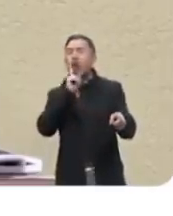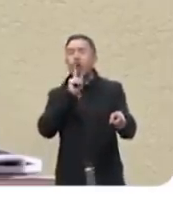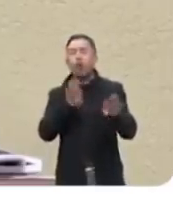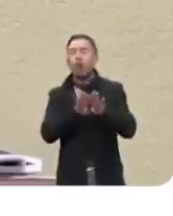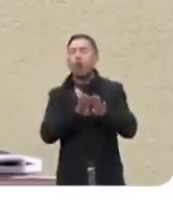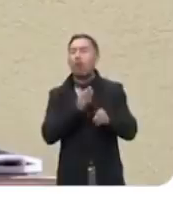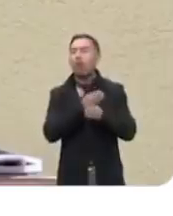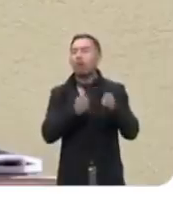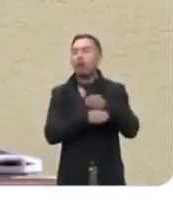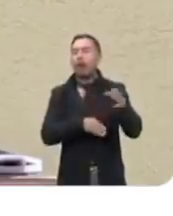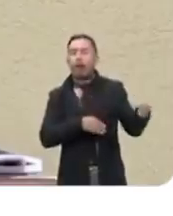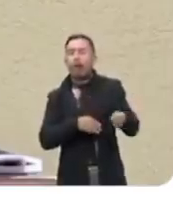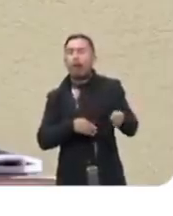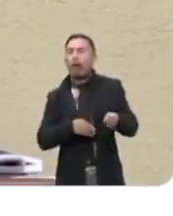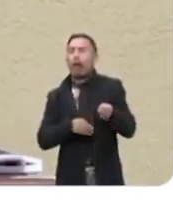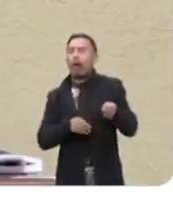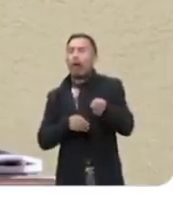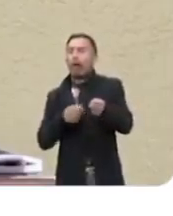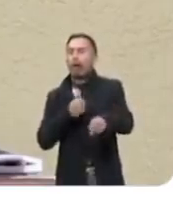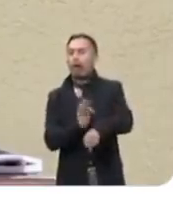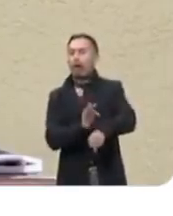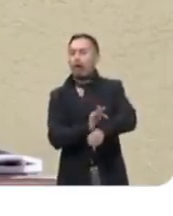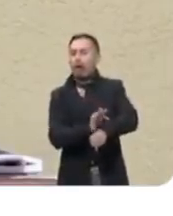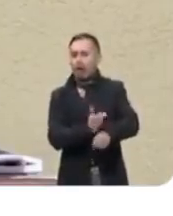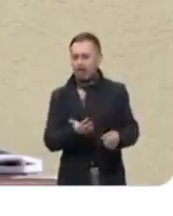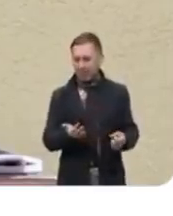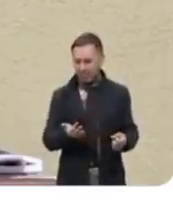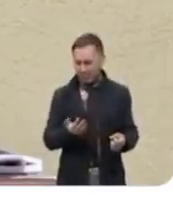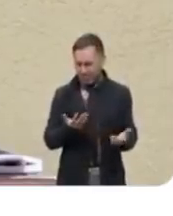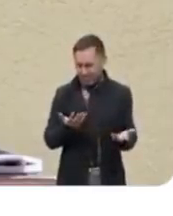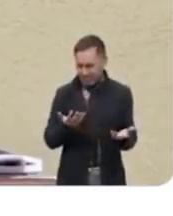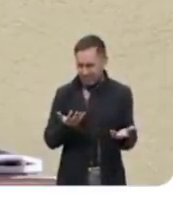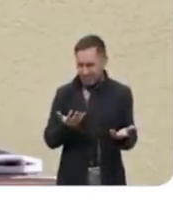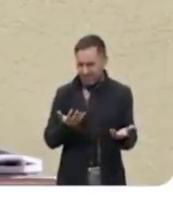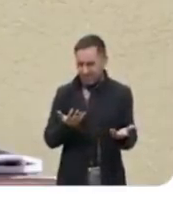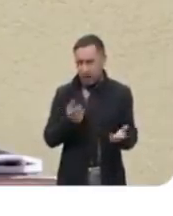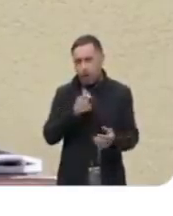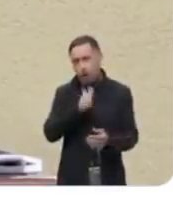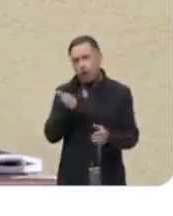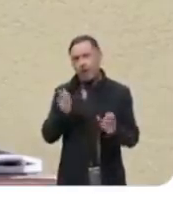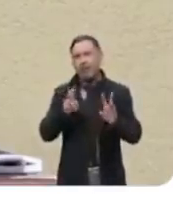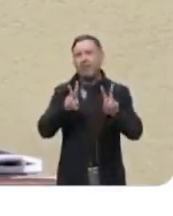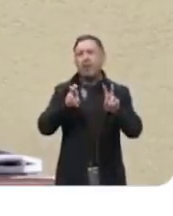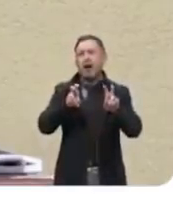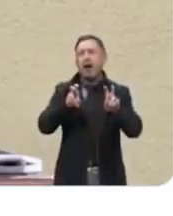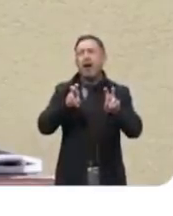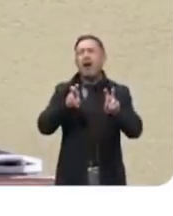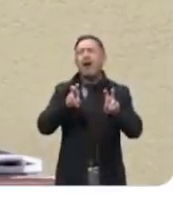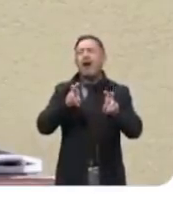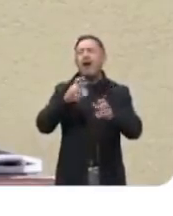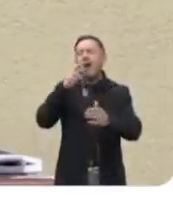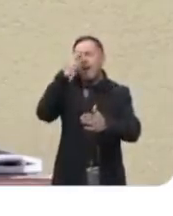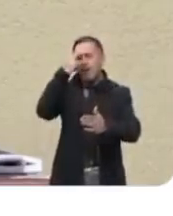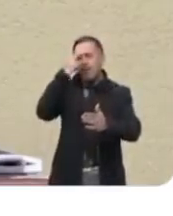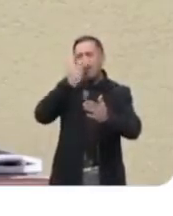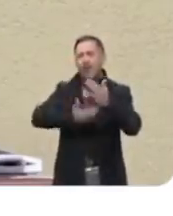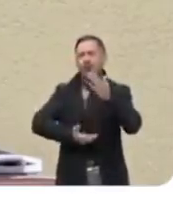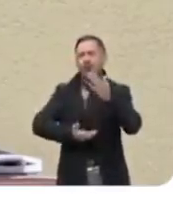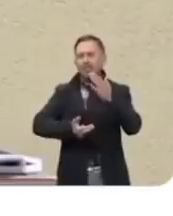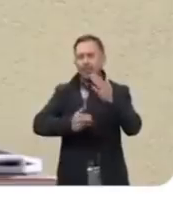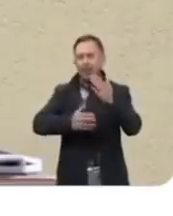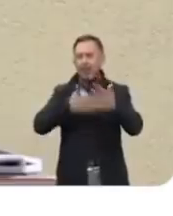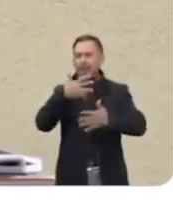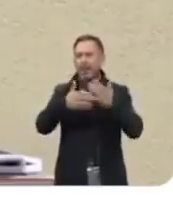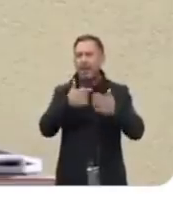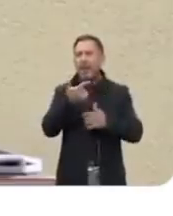se ha hablado hasta de violencia de género entiendo que se han hecho público que éstas se están presentando denuncias contra